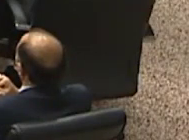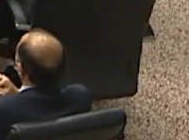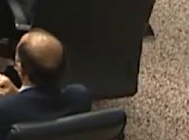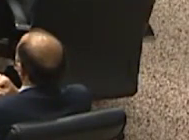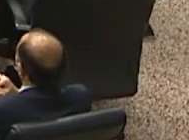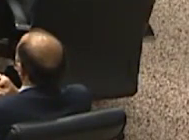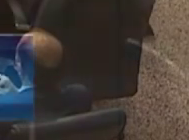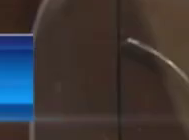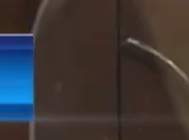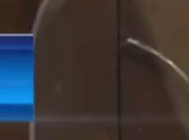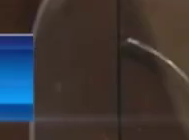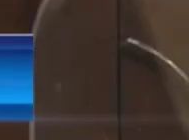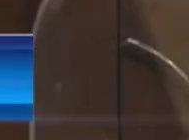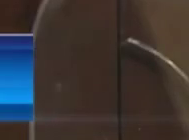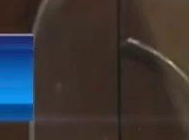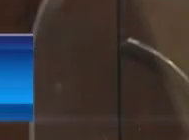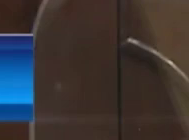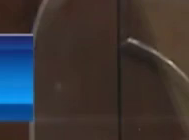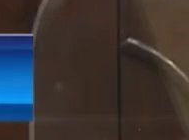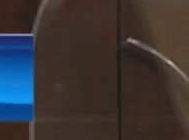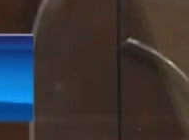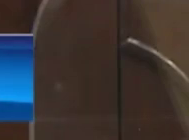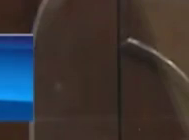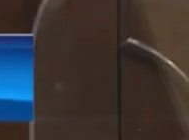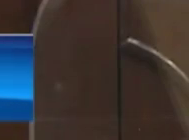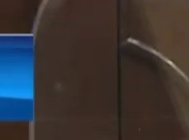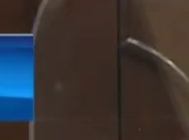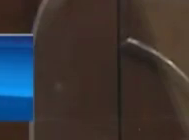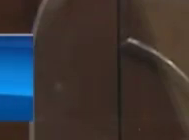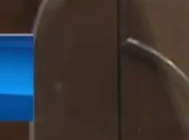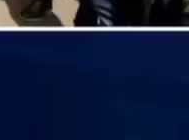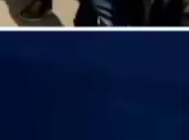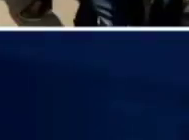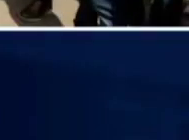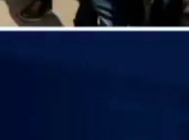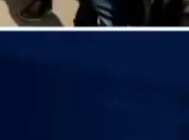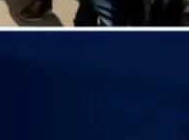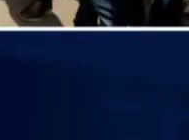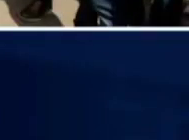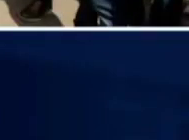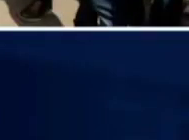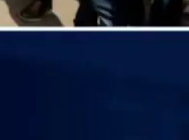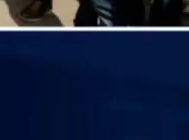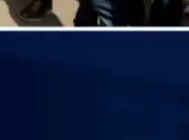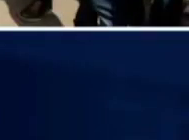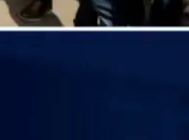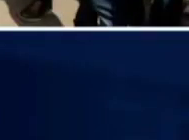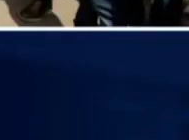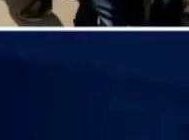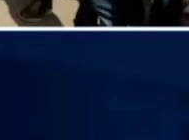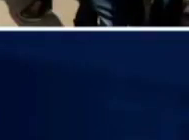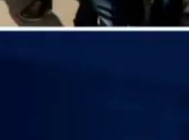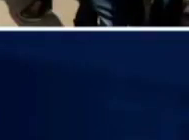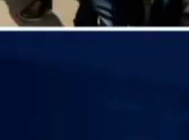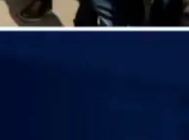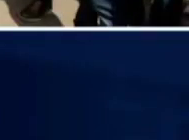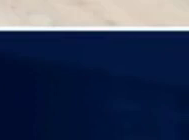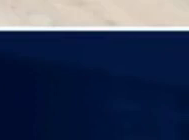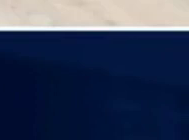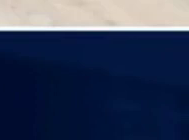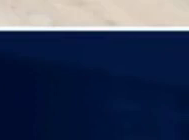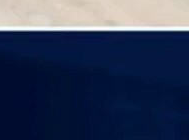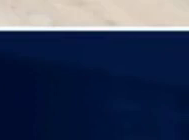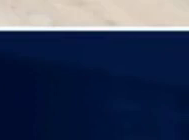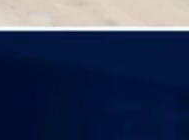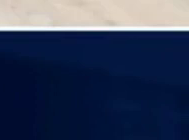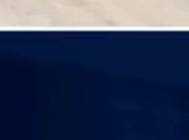en cuanto a las obras con órdenes de proceder entregadas entre julio y diciembre del 2021,